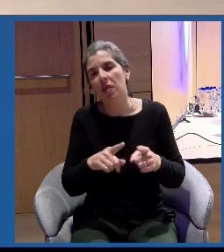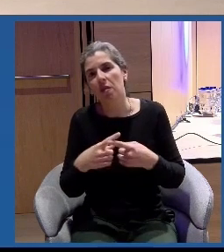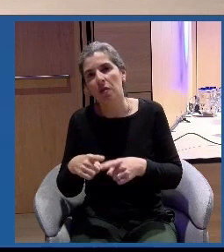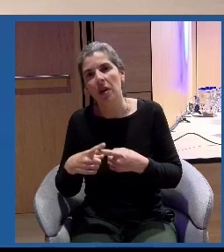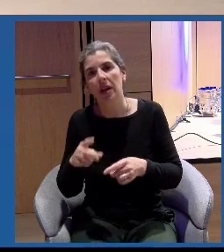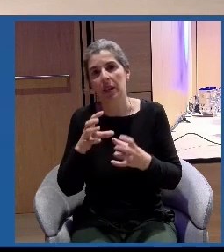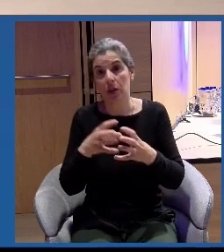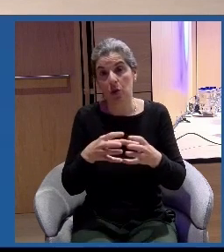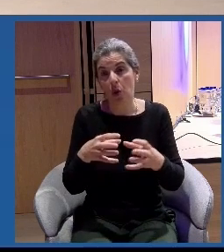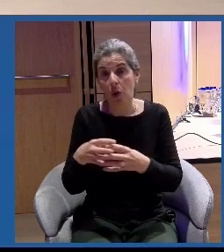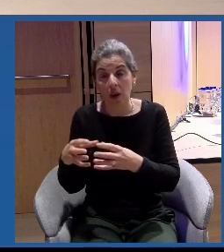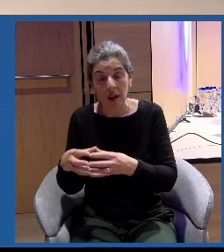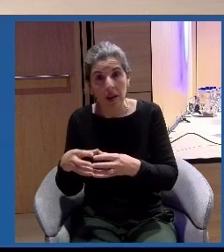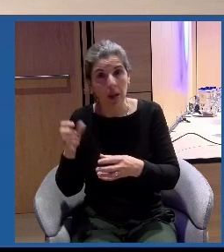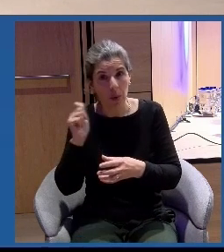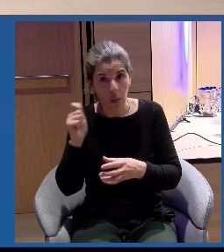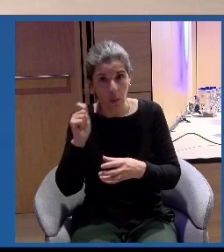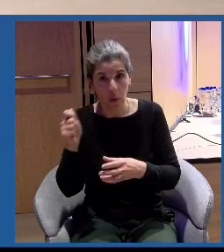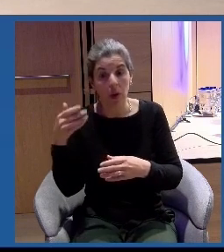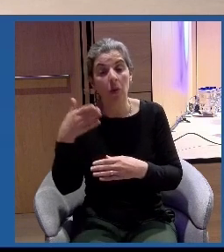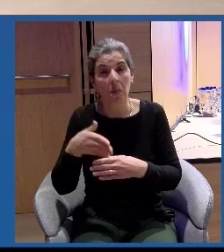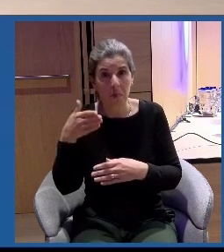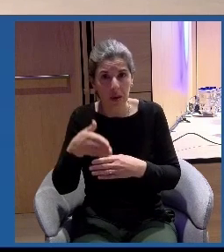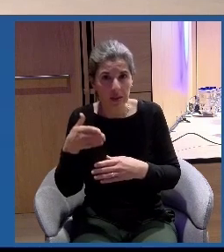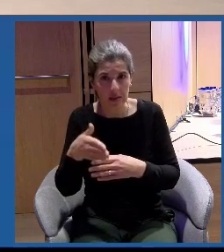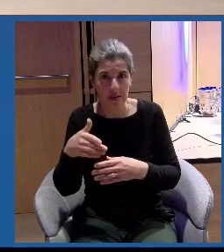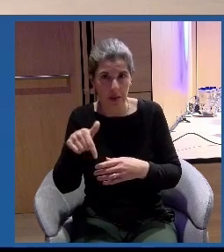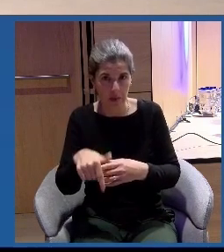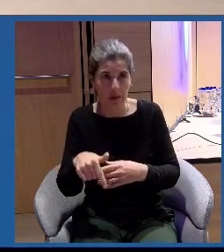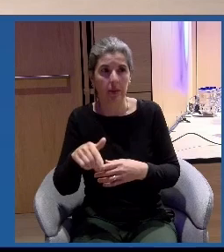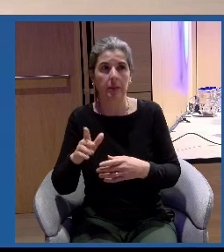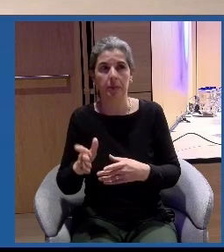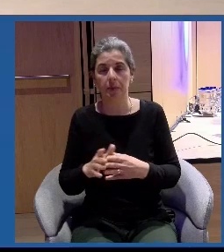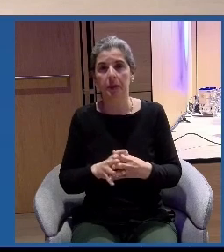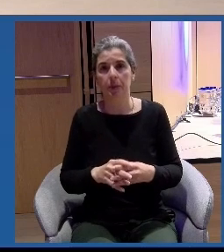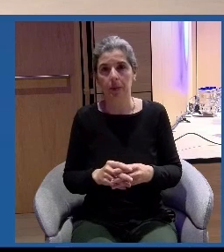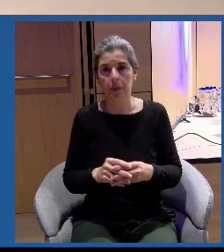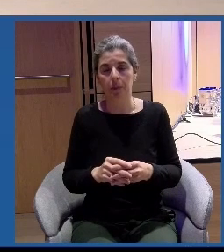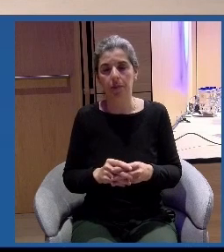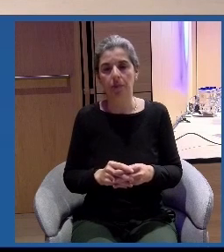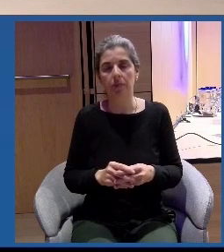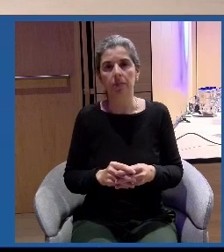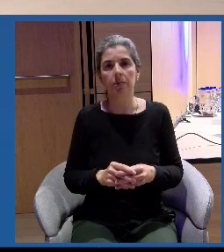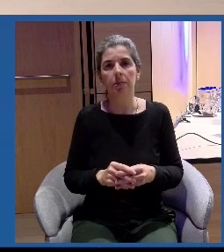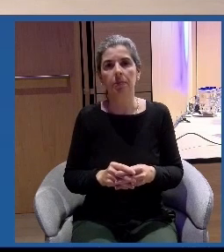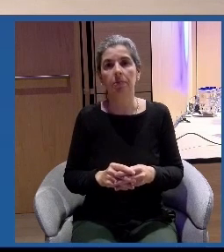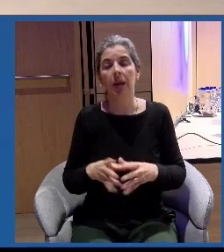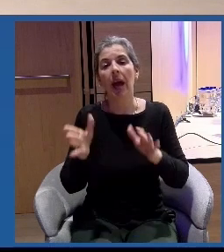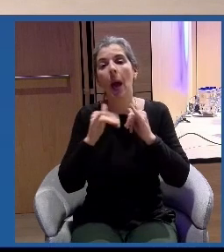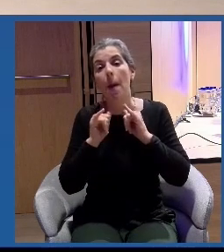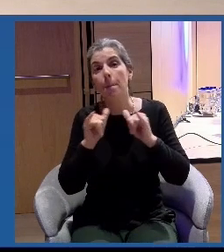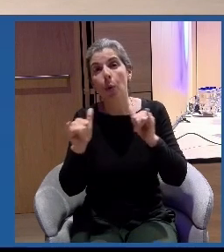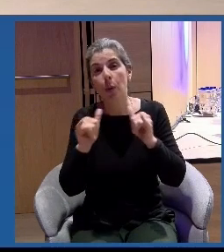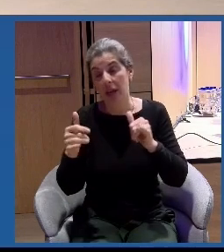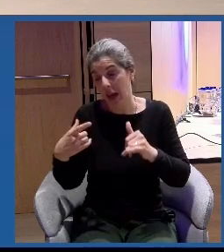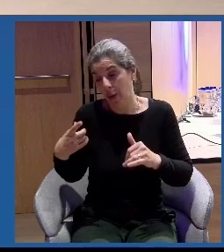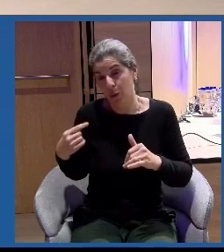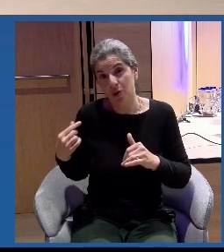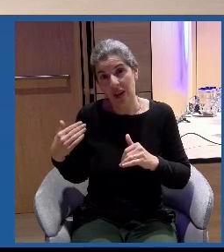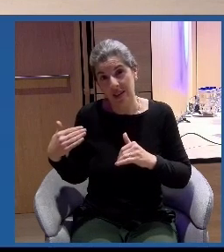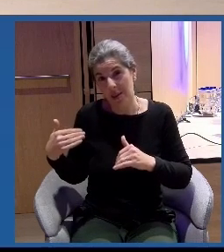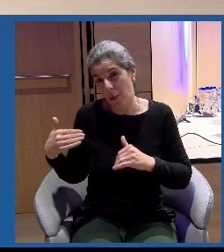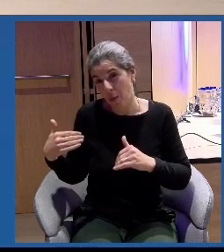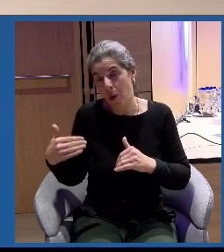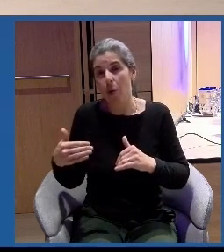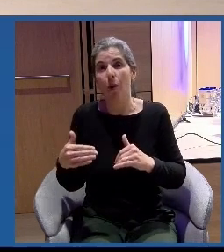ahora anualmente. Y que tenemos recién publicada, digamos, los resultados de la segunda edición,